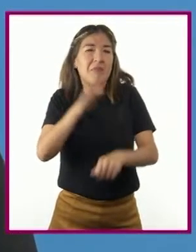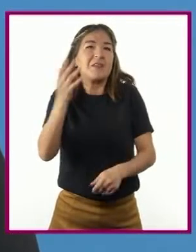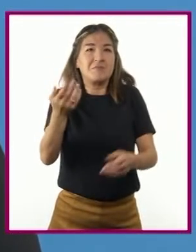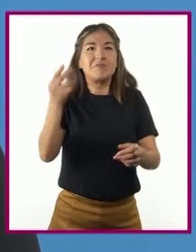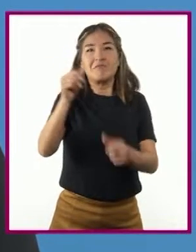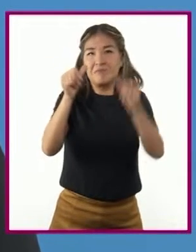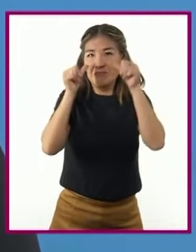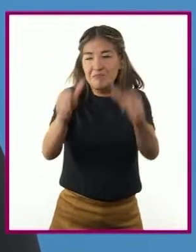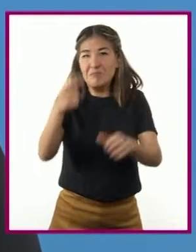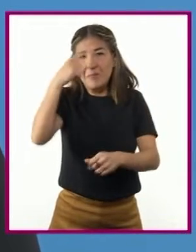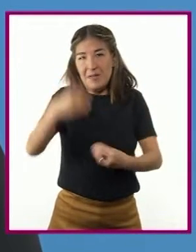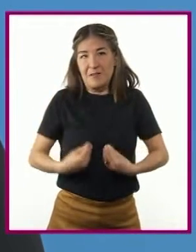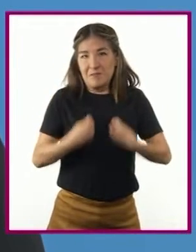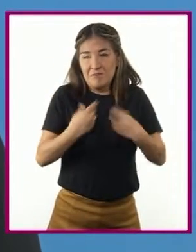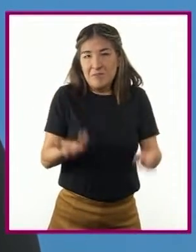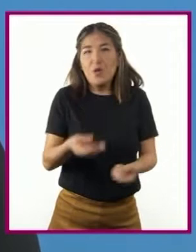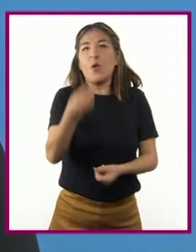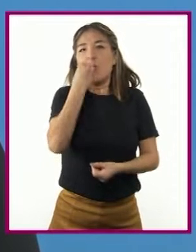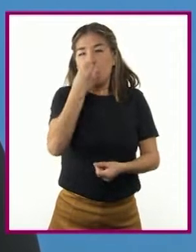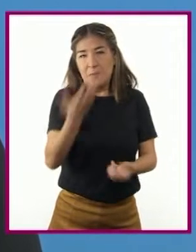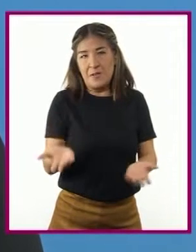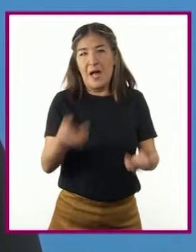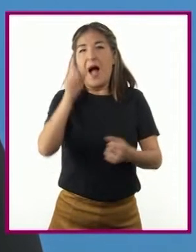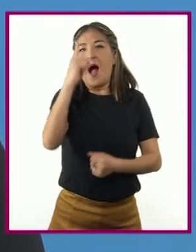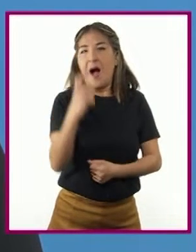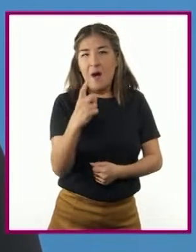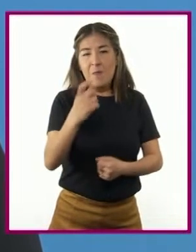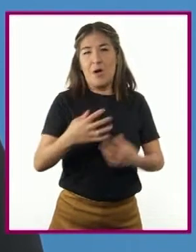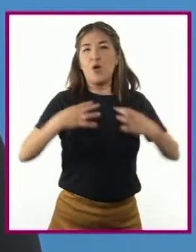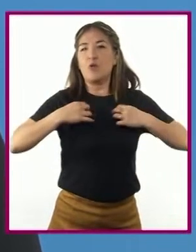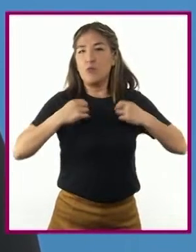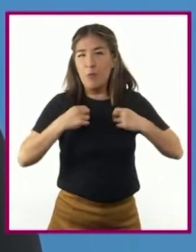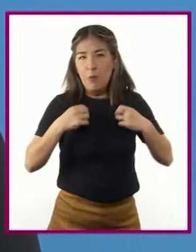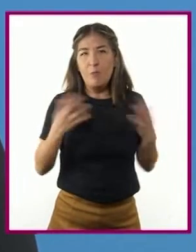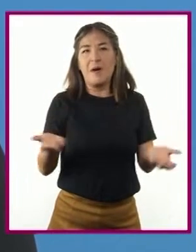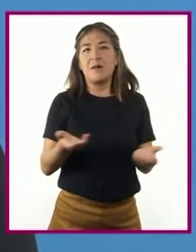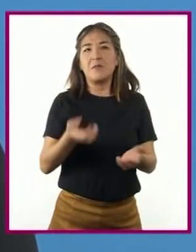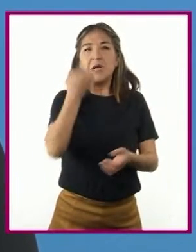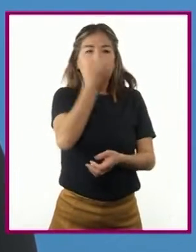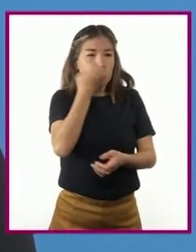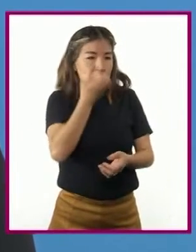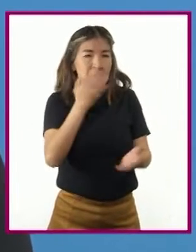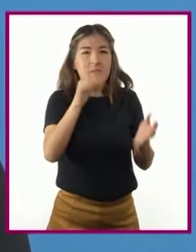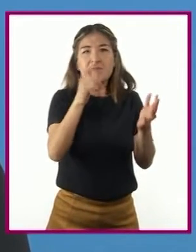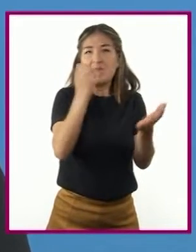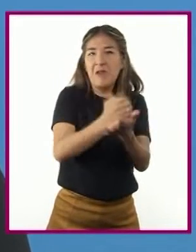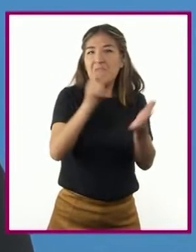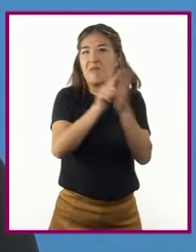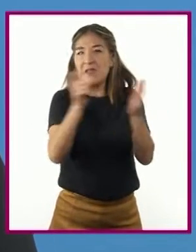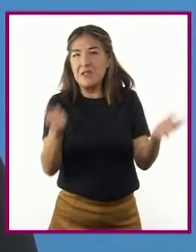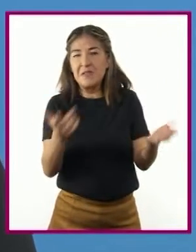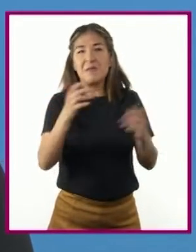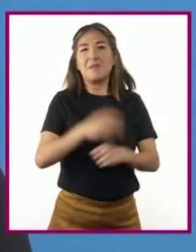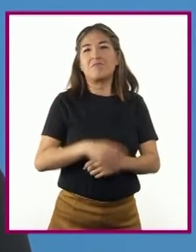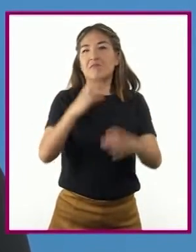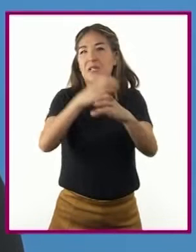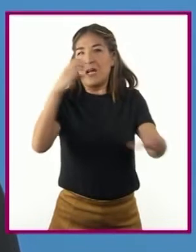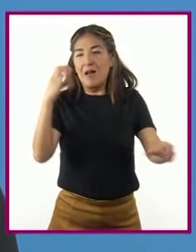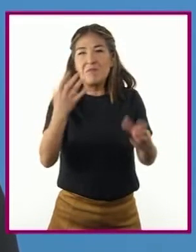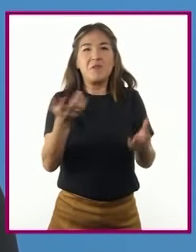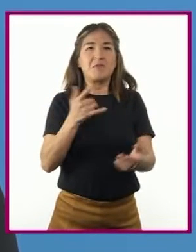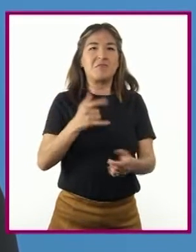vivir. Alimentos, agua, ropa, útiles escolares, transporte